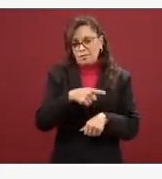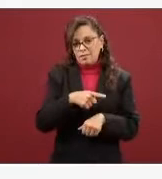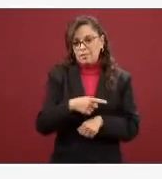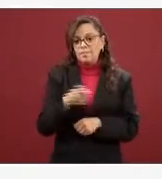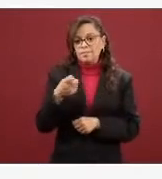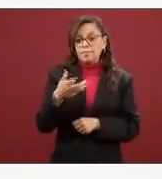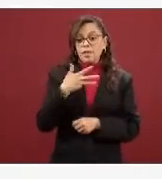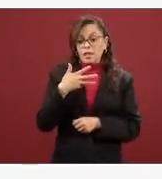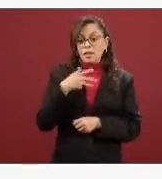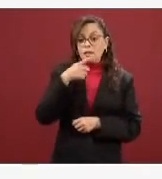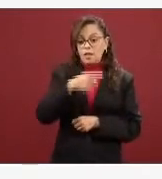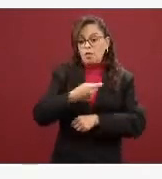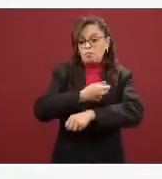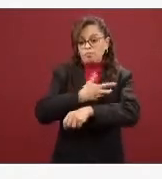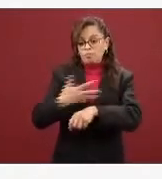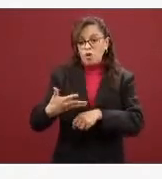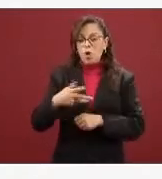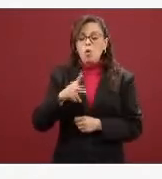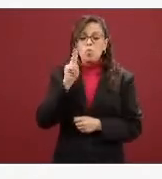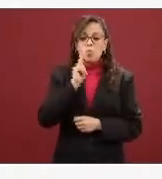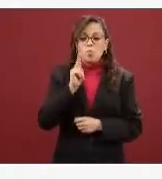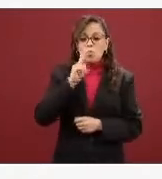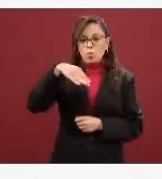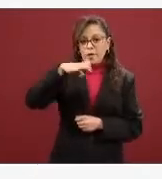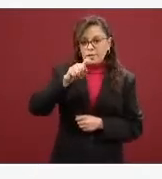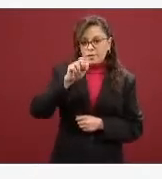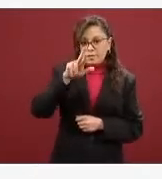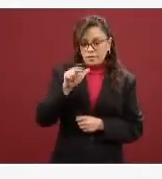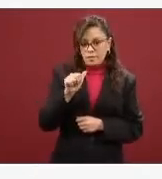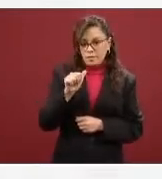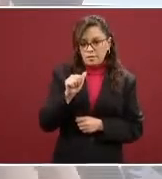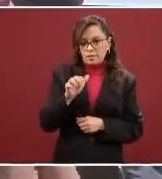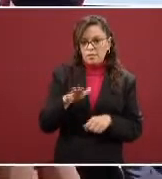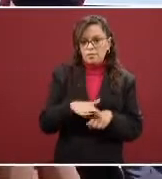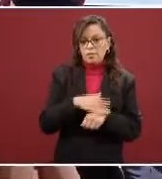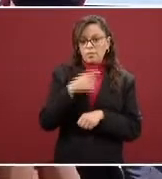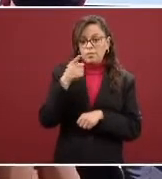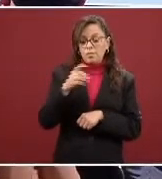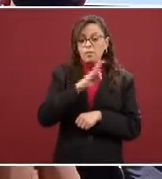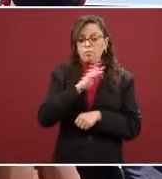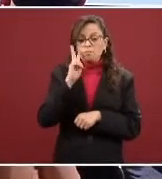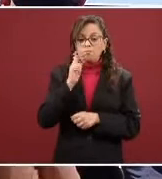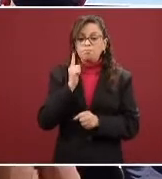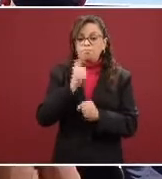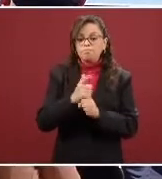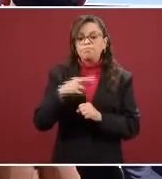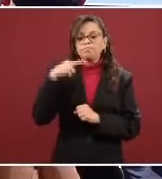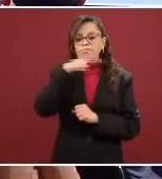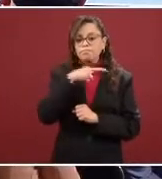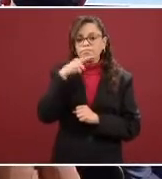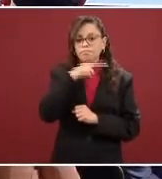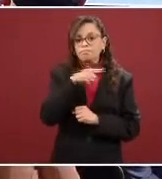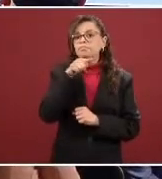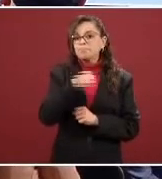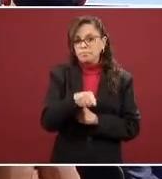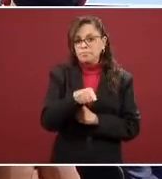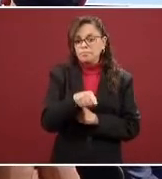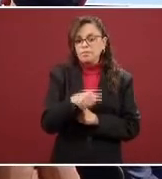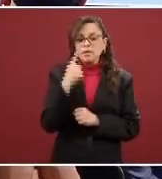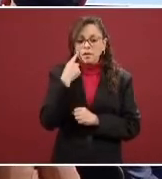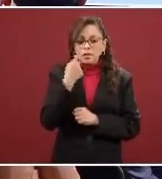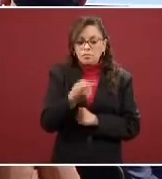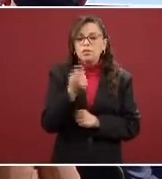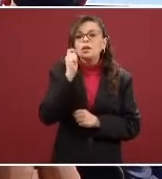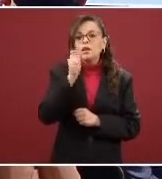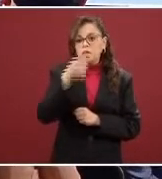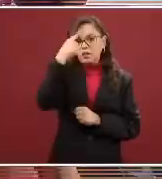Se toman muestras porque en el momento que un contacto presenta síntomas, se convierte inmediatamente en un caso sospechoso. Tenemos